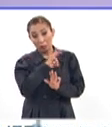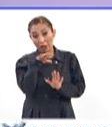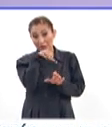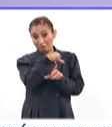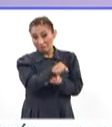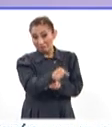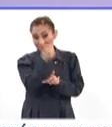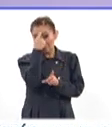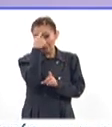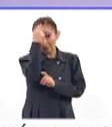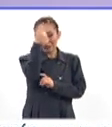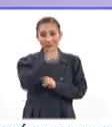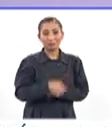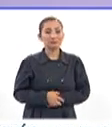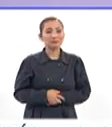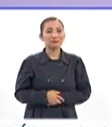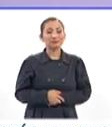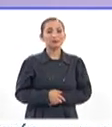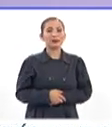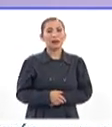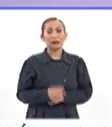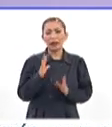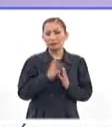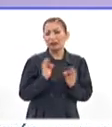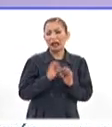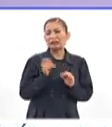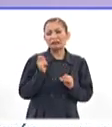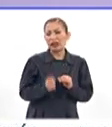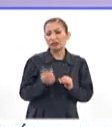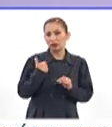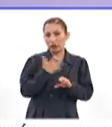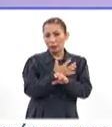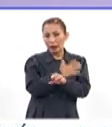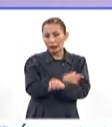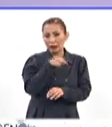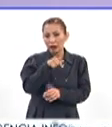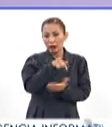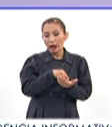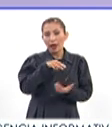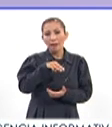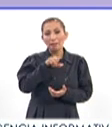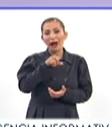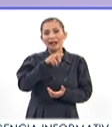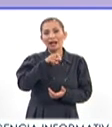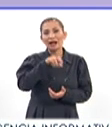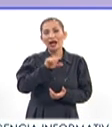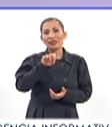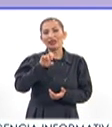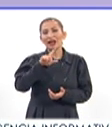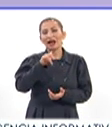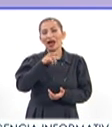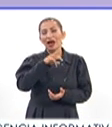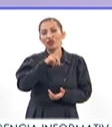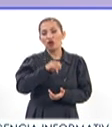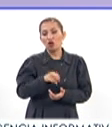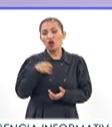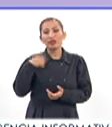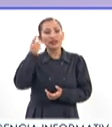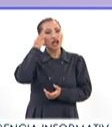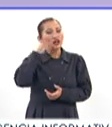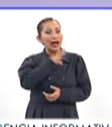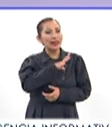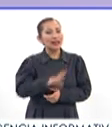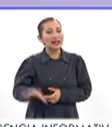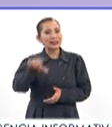de sus manos. Y para explicarnos de qué se trata, nos acompaña en el estudio Mariana Delgado. Ella es directora general del Centro